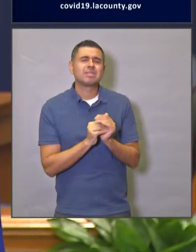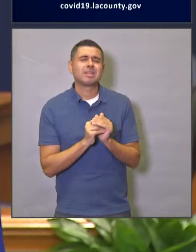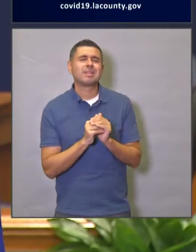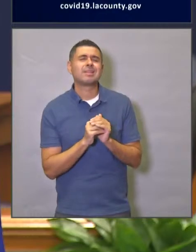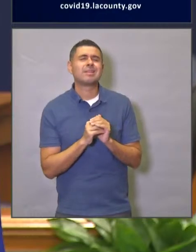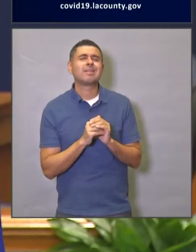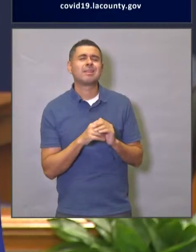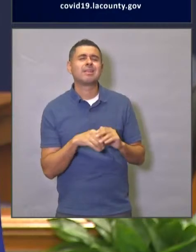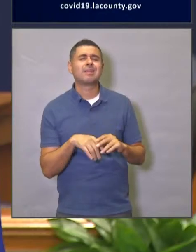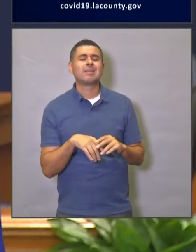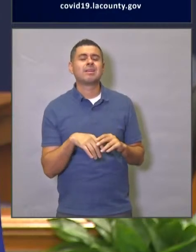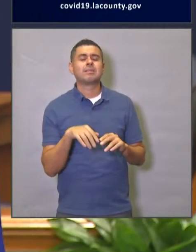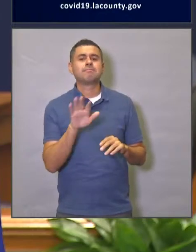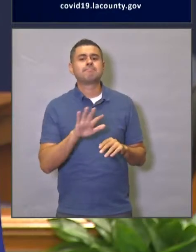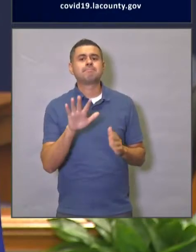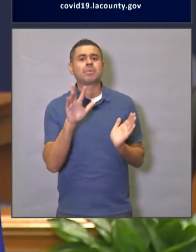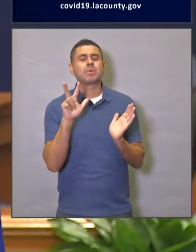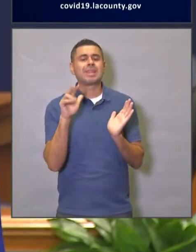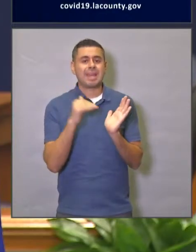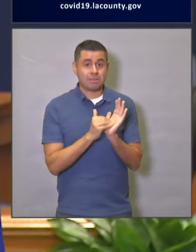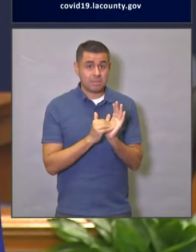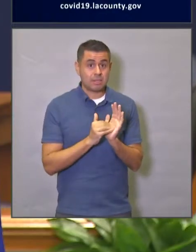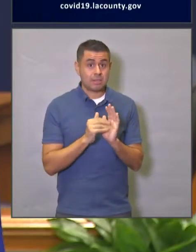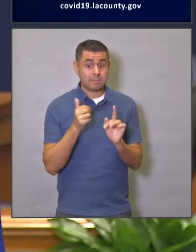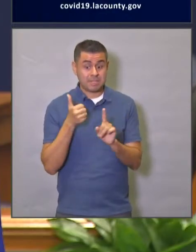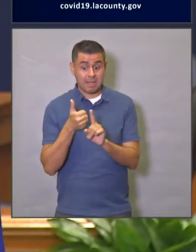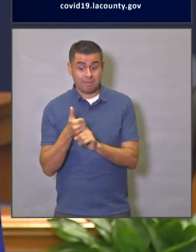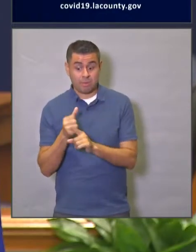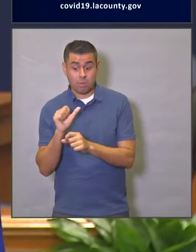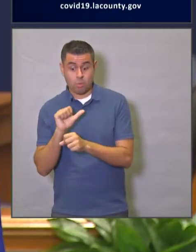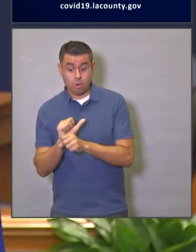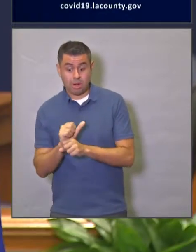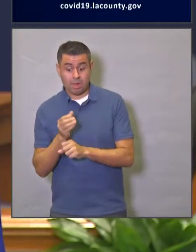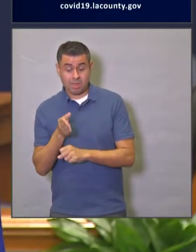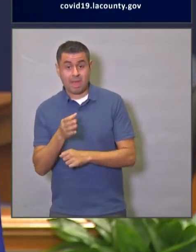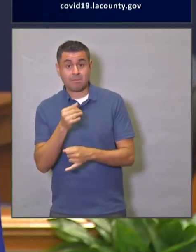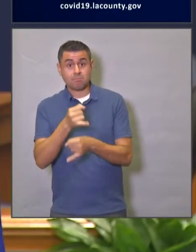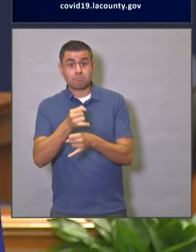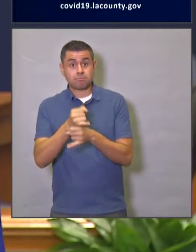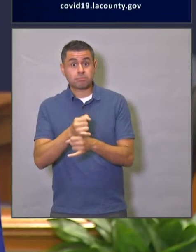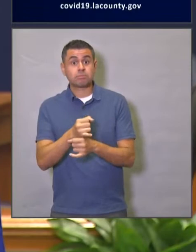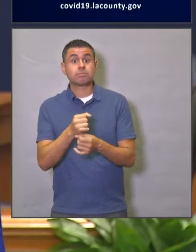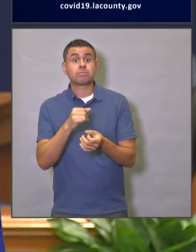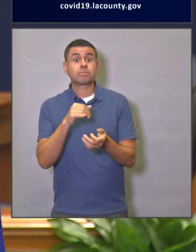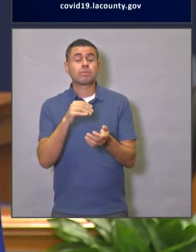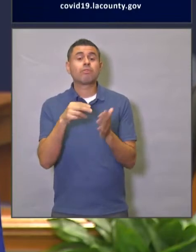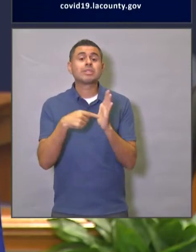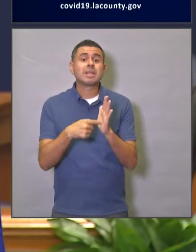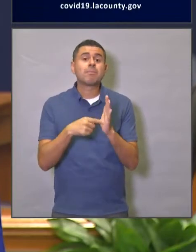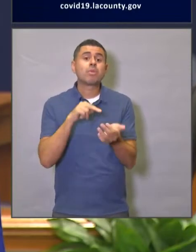33,802, incluidos tanto el personal como los residentes.